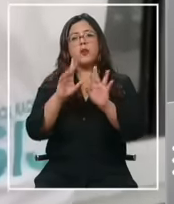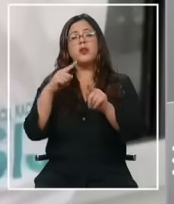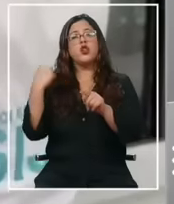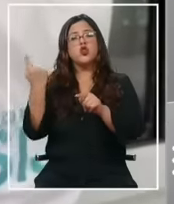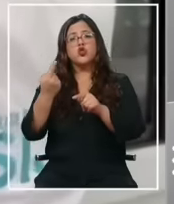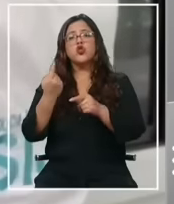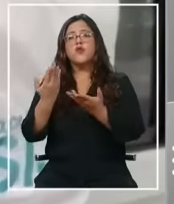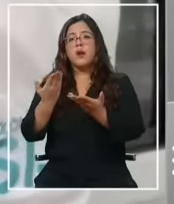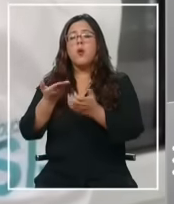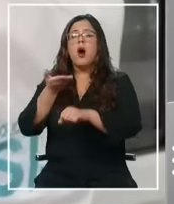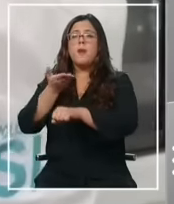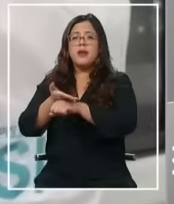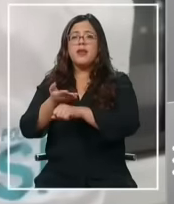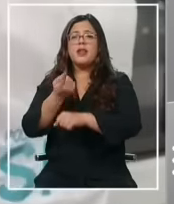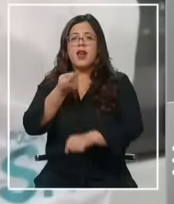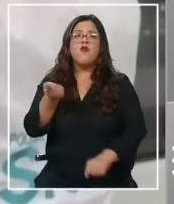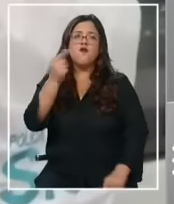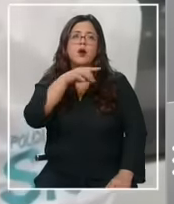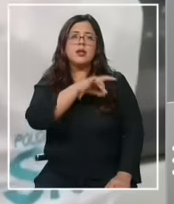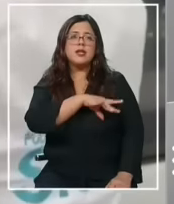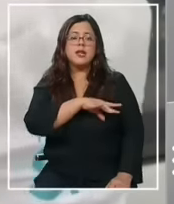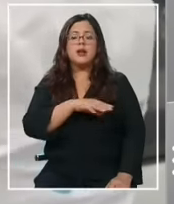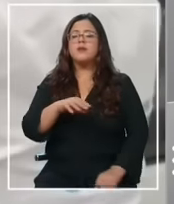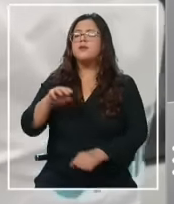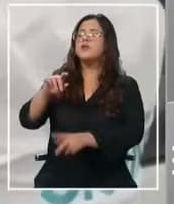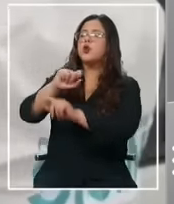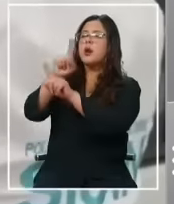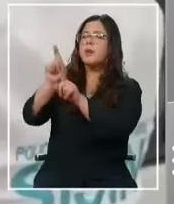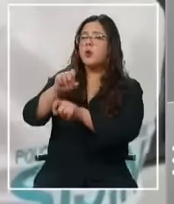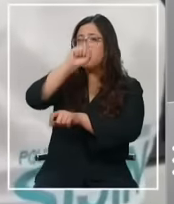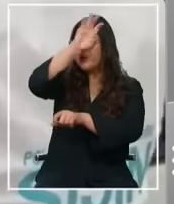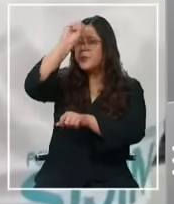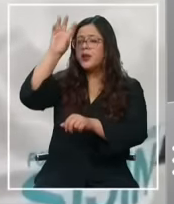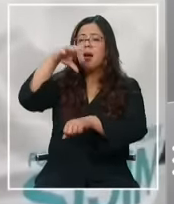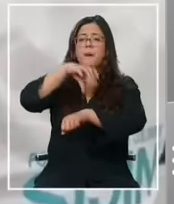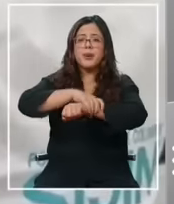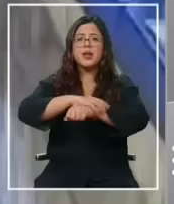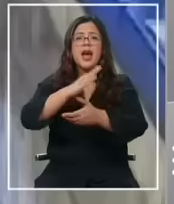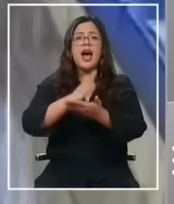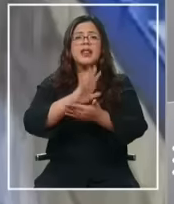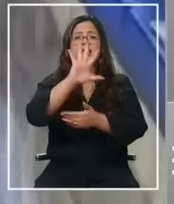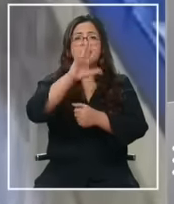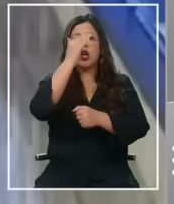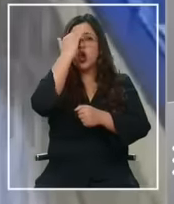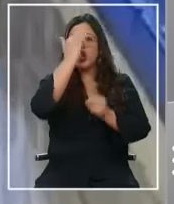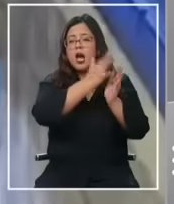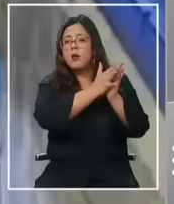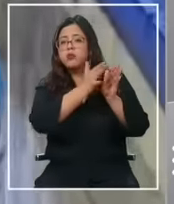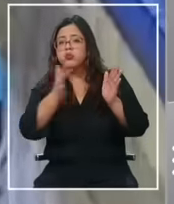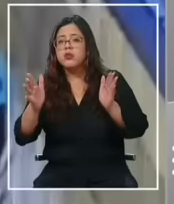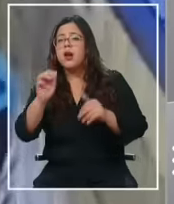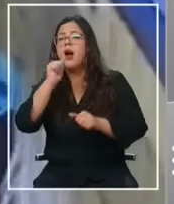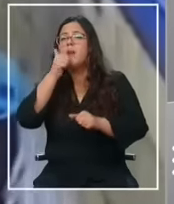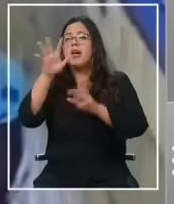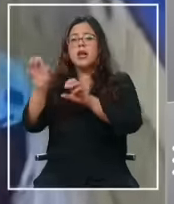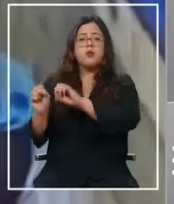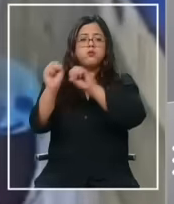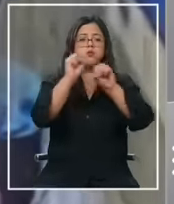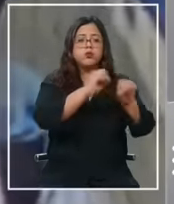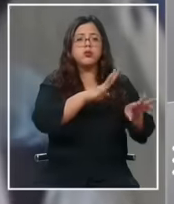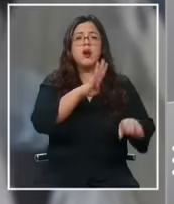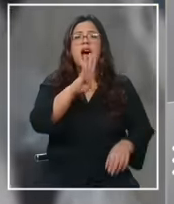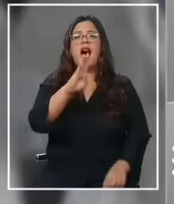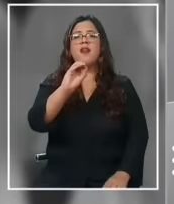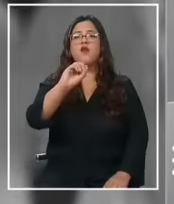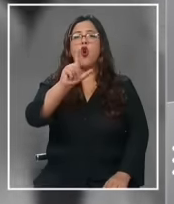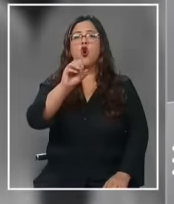procurar la extradición. Fiscal, en Colombia entendemos que puede estar detenido hasta 5 días. Ya veíamos que lo van a trasladar mañana a Bogotá. ¿Cómo se garantiza que en el